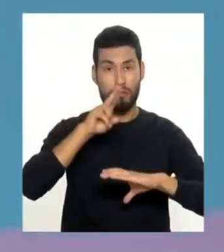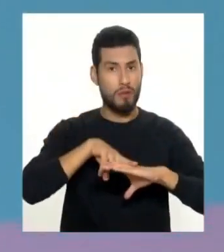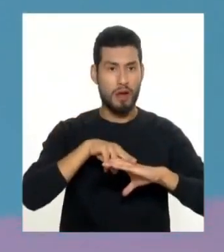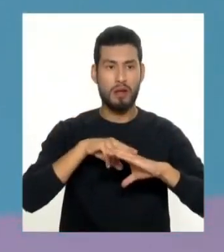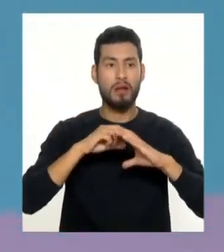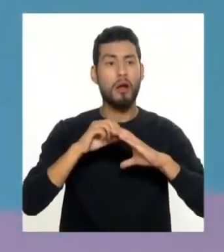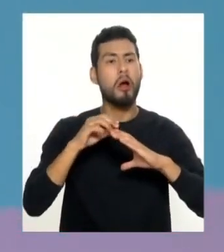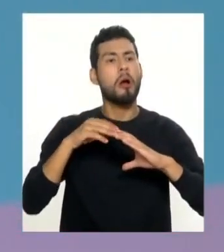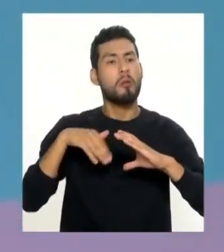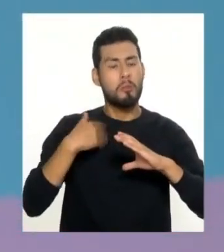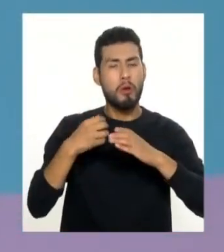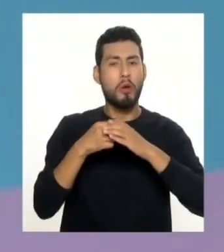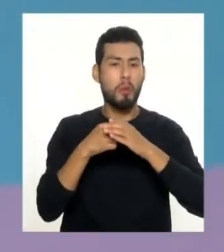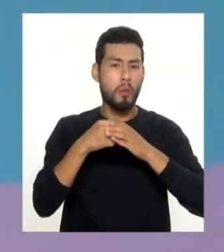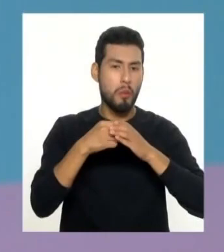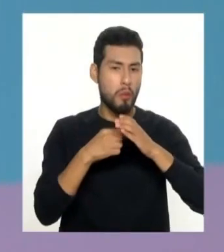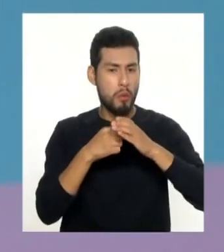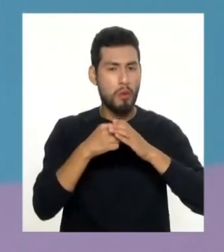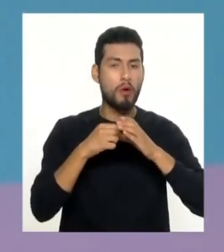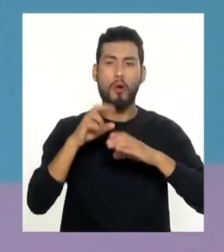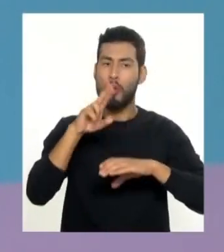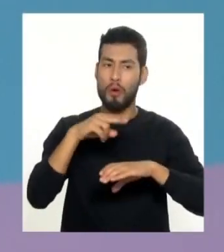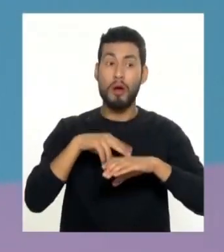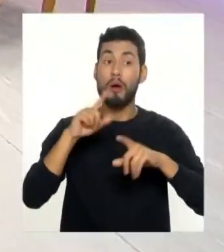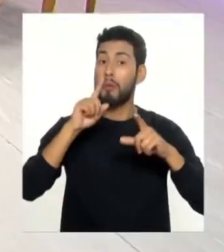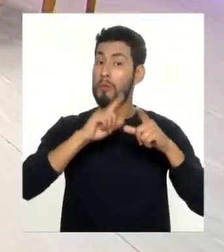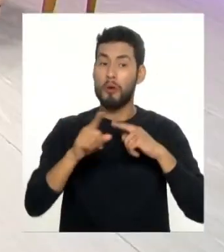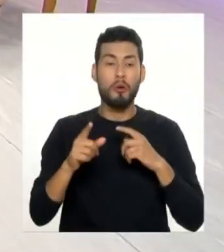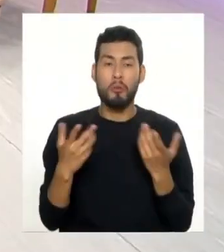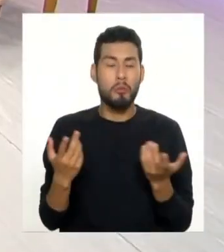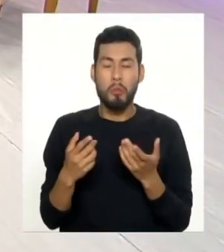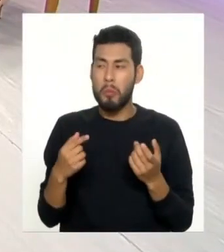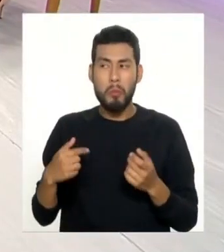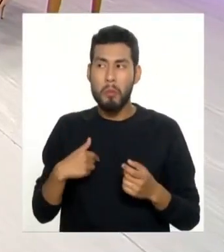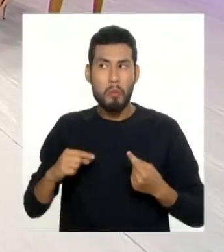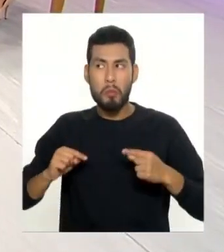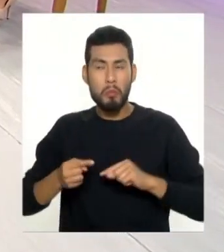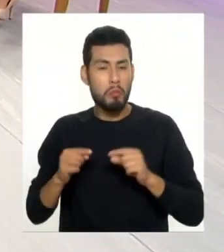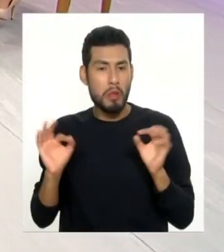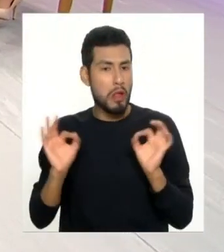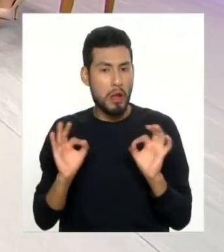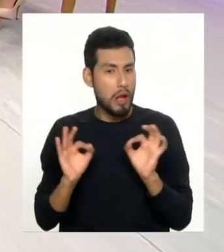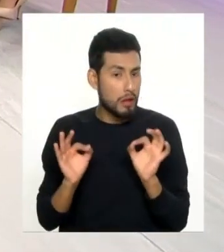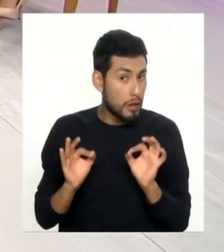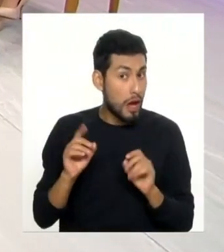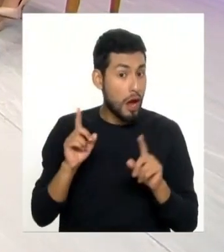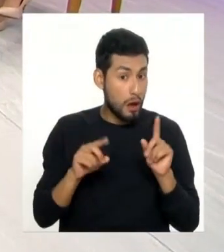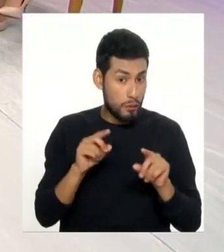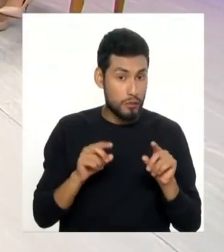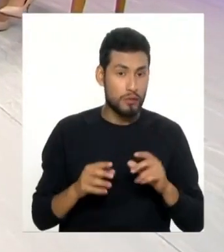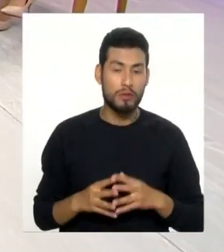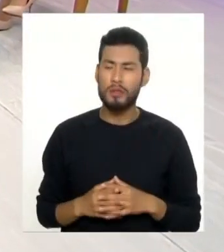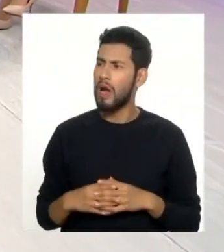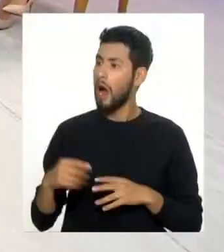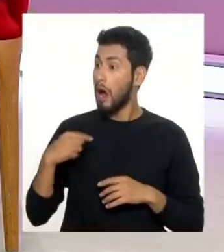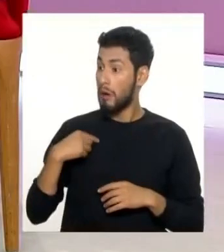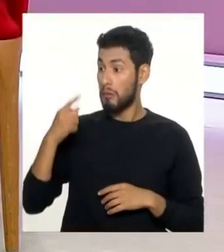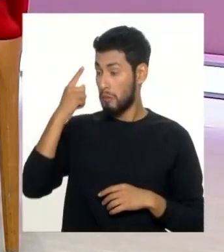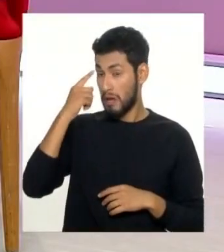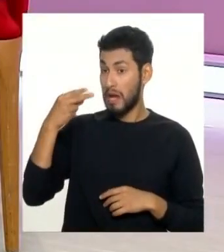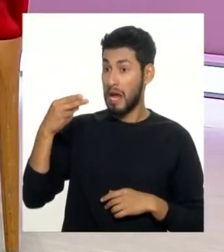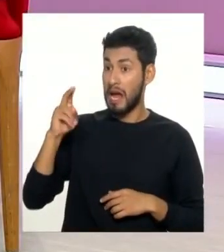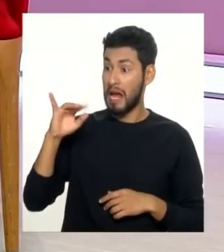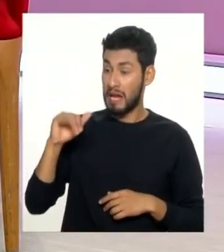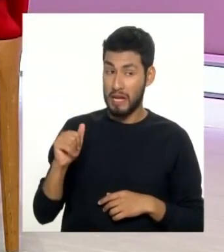Puede salir también hacia la parte delante. Ah, sí, también pero puede salir. no produce cuadro clínico de dolor radicular. Ah, yo pensé que simplemente la hernia